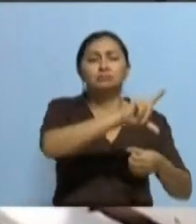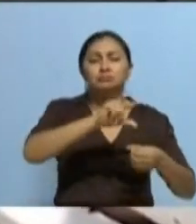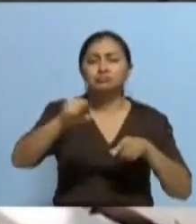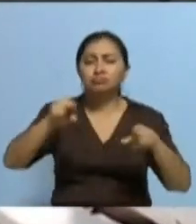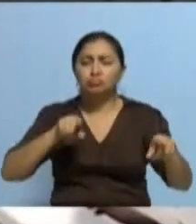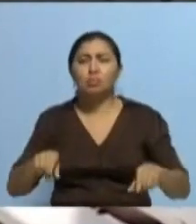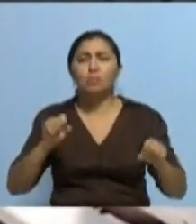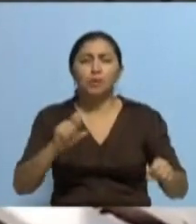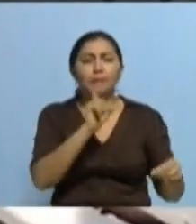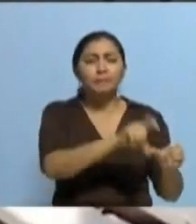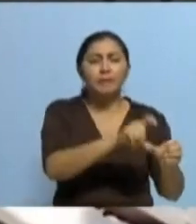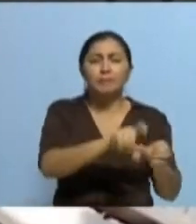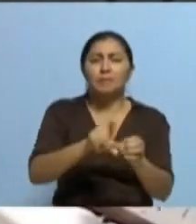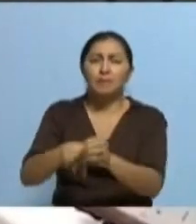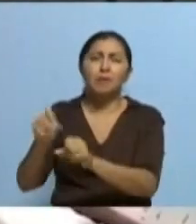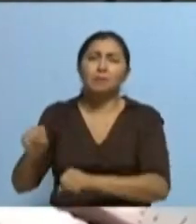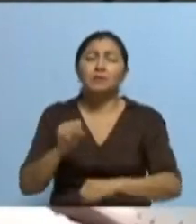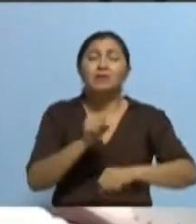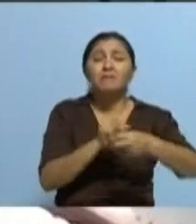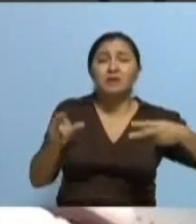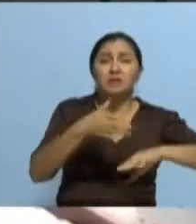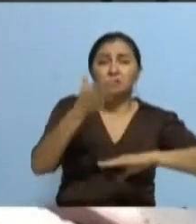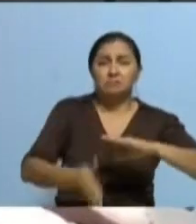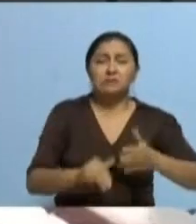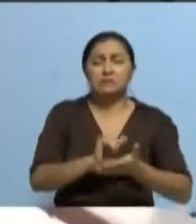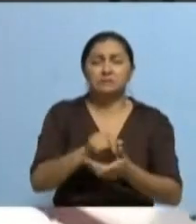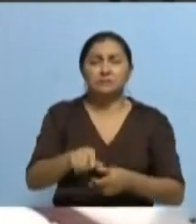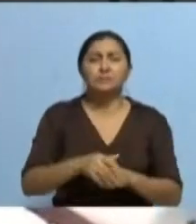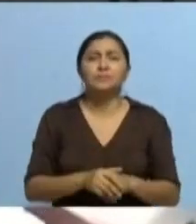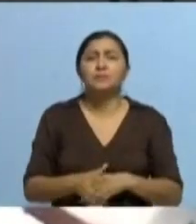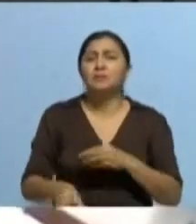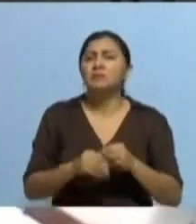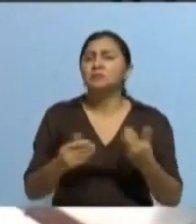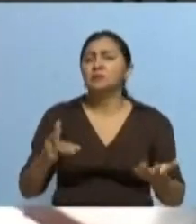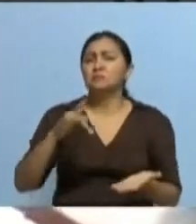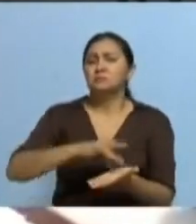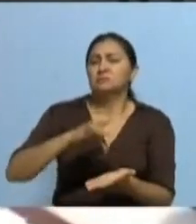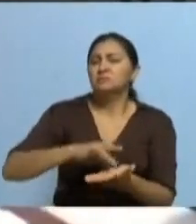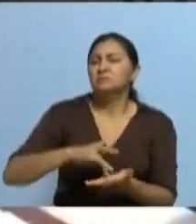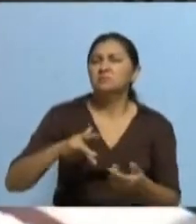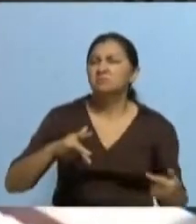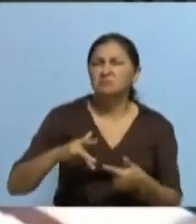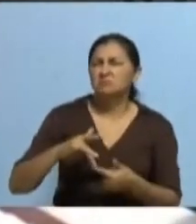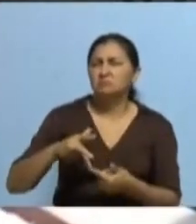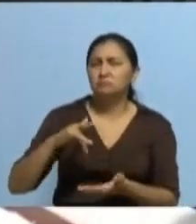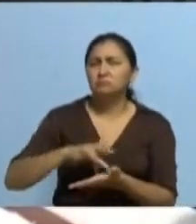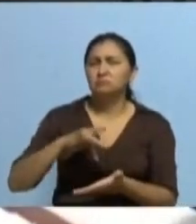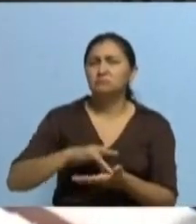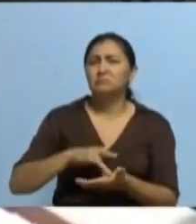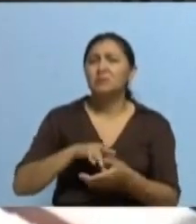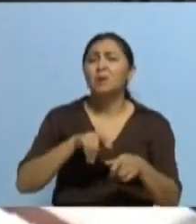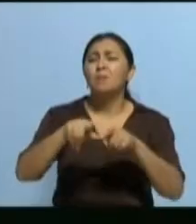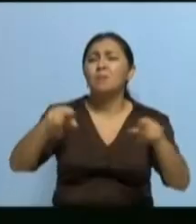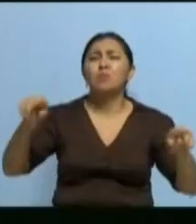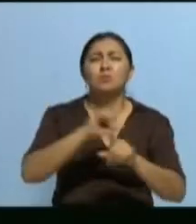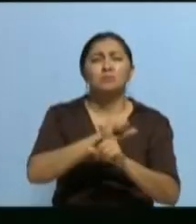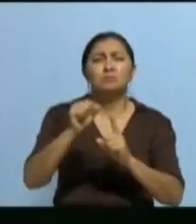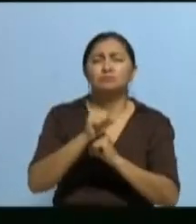a inscribirse en estas fechas. También es clave que haya una participación significativa de todos los sectores